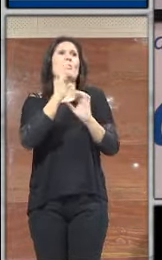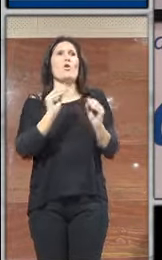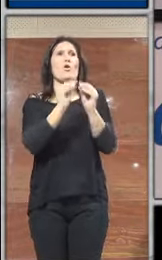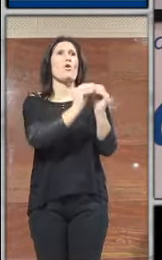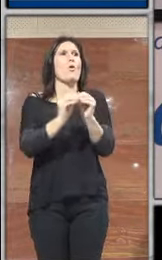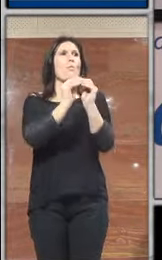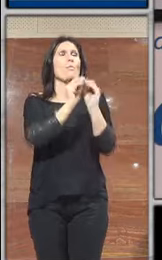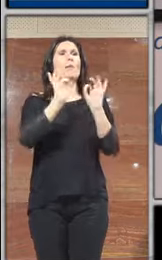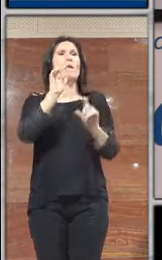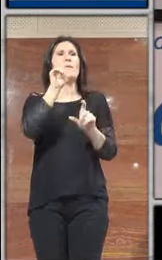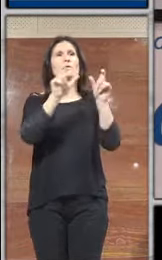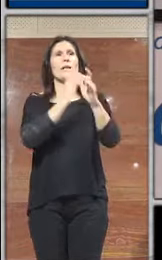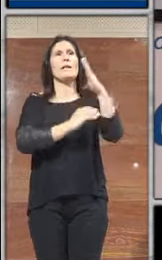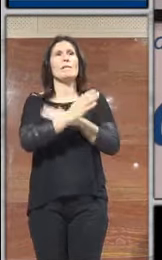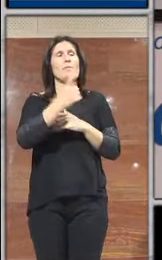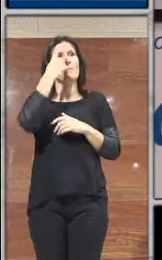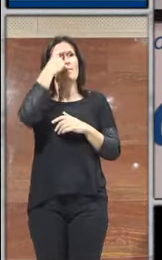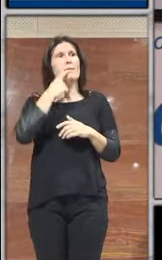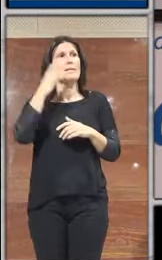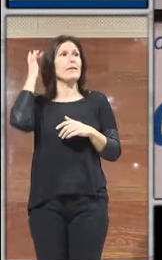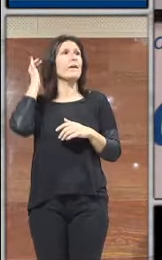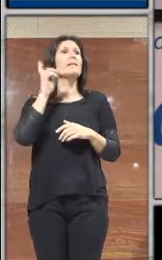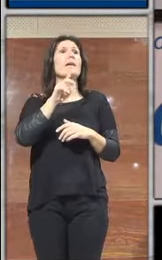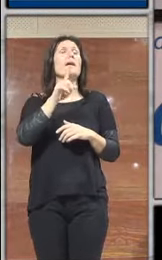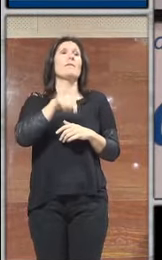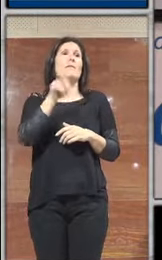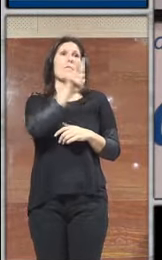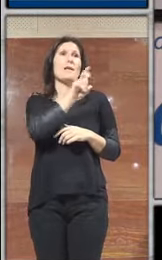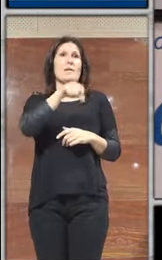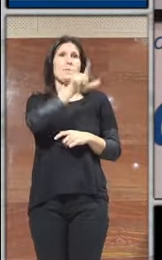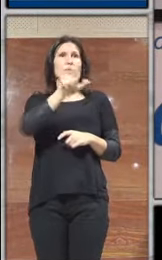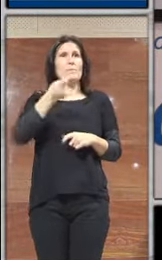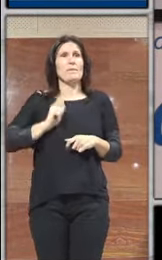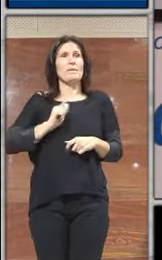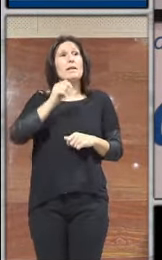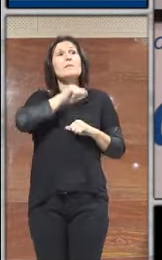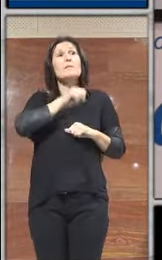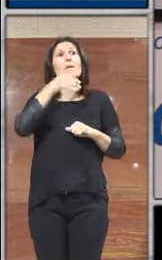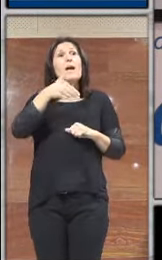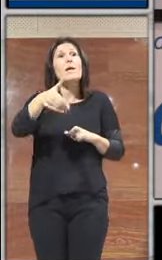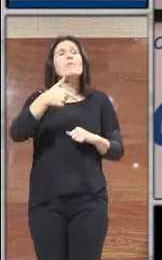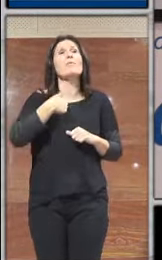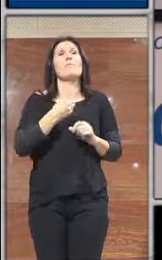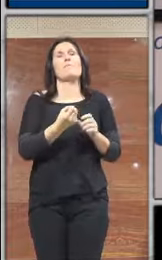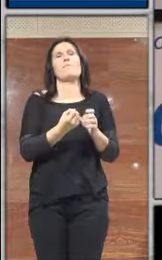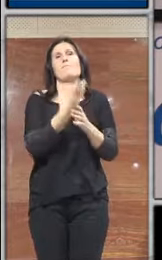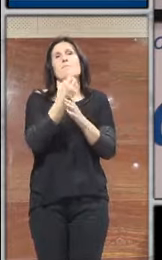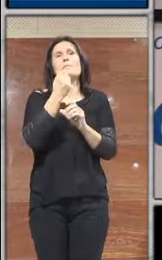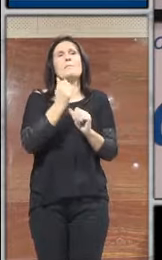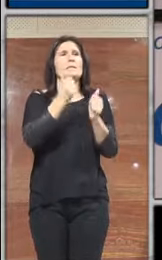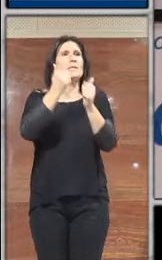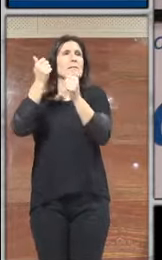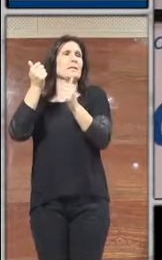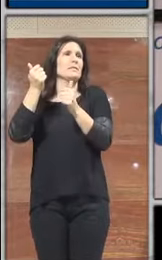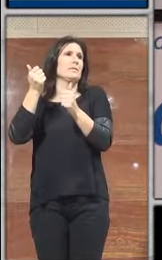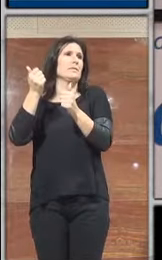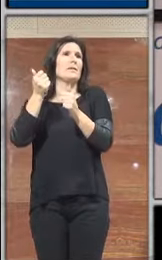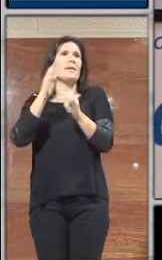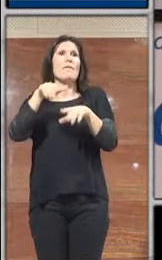cerebral que también lo ha sido para los profesionales y que esperamos que eso que se siga multiplicando y que sea tan